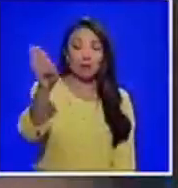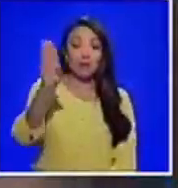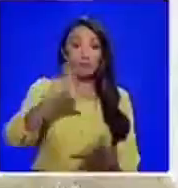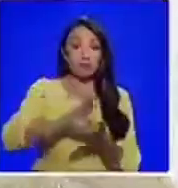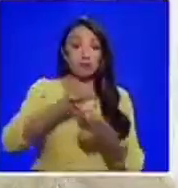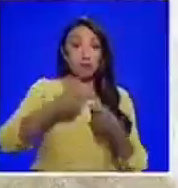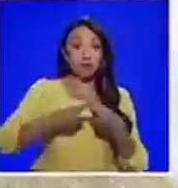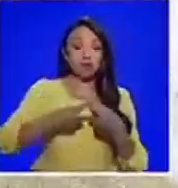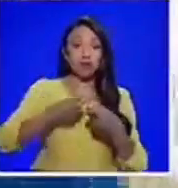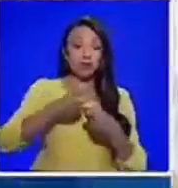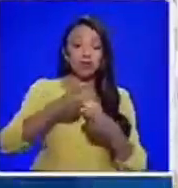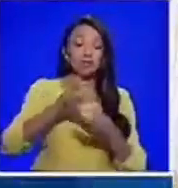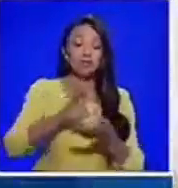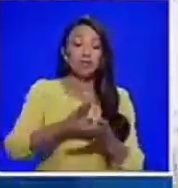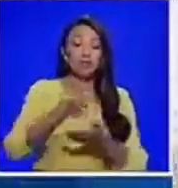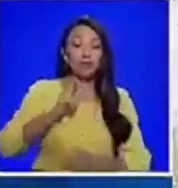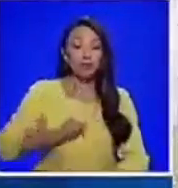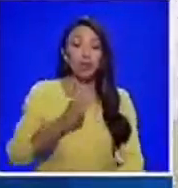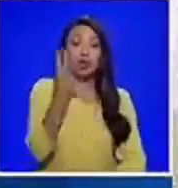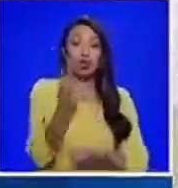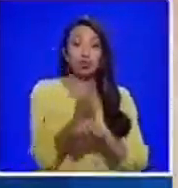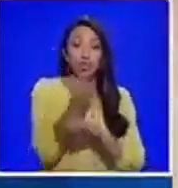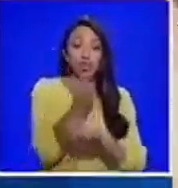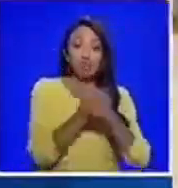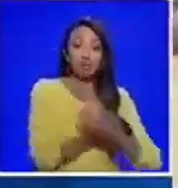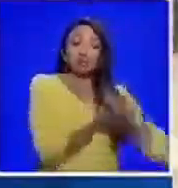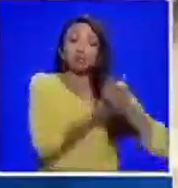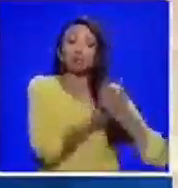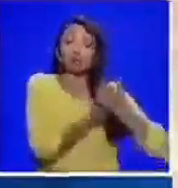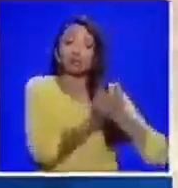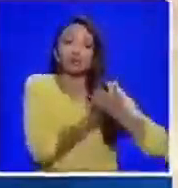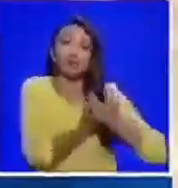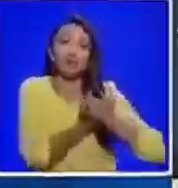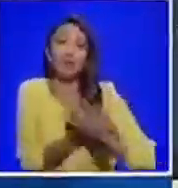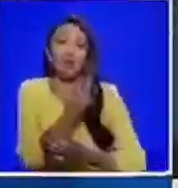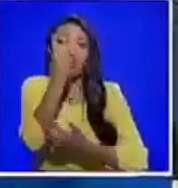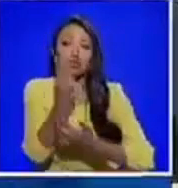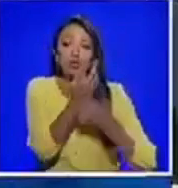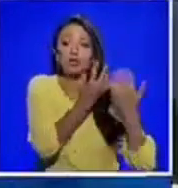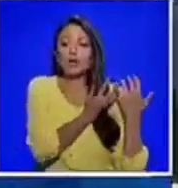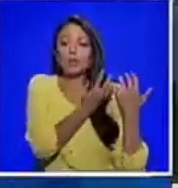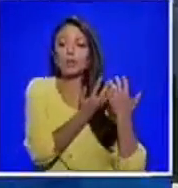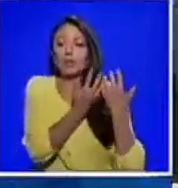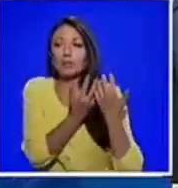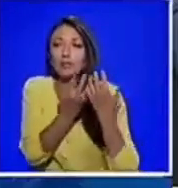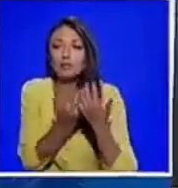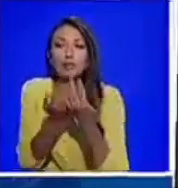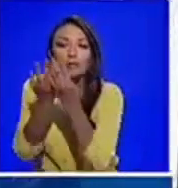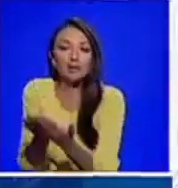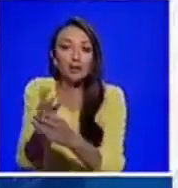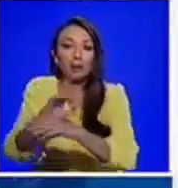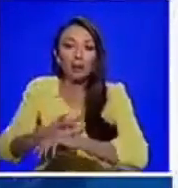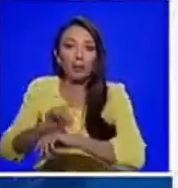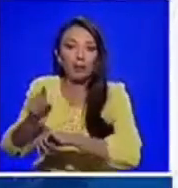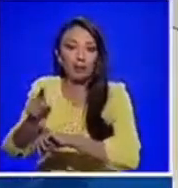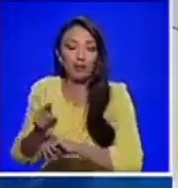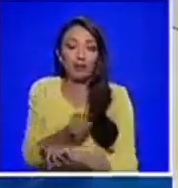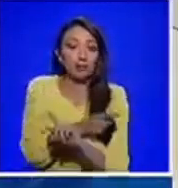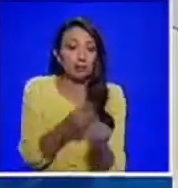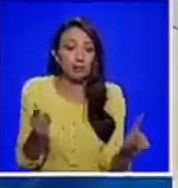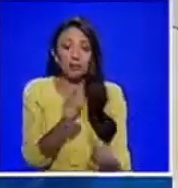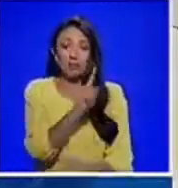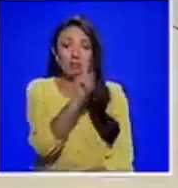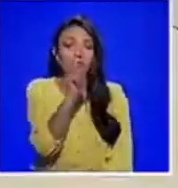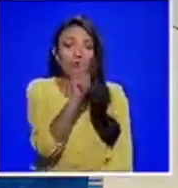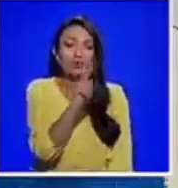cercano, camina 2 horas con su hijo en brazos desde la comuna en donde vive. Y es que la desnutrición crónica infantil nada tiene que ver con el